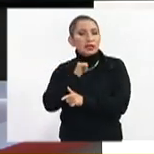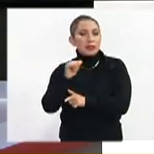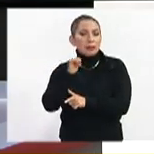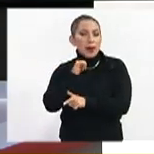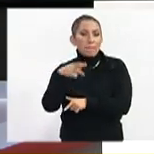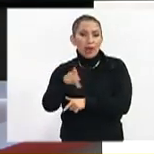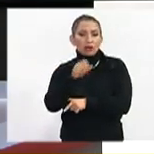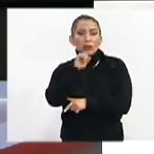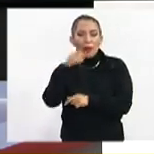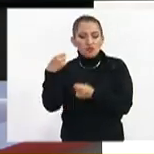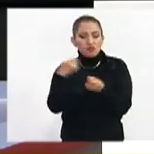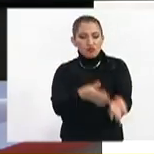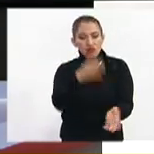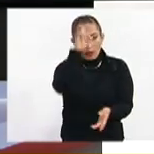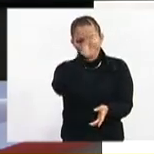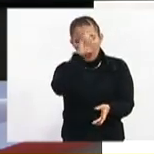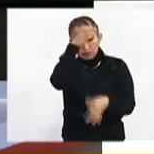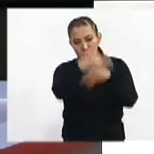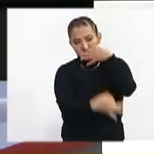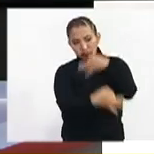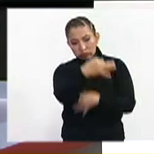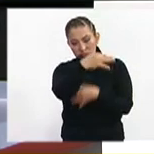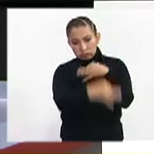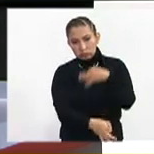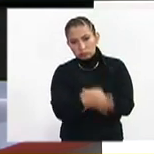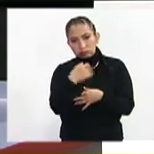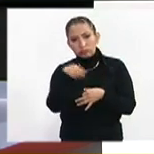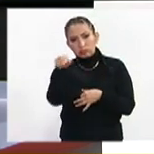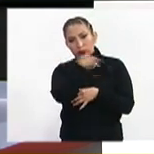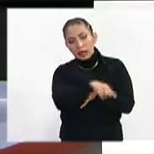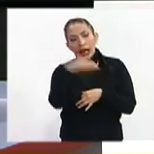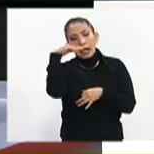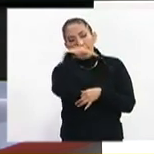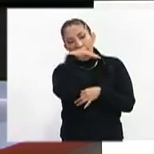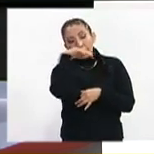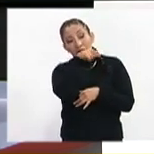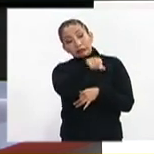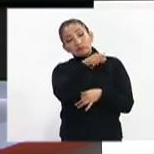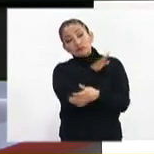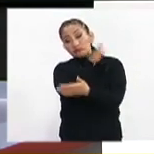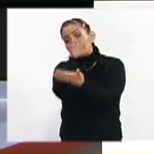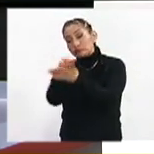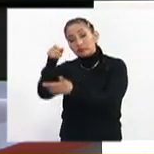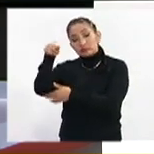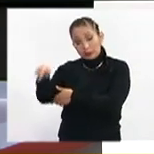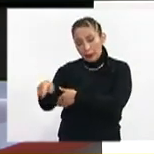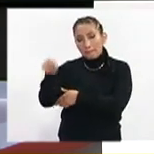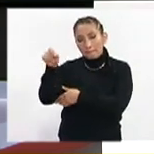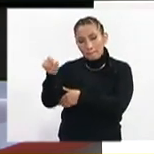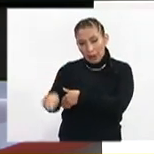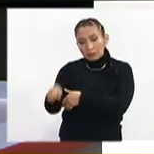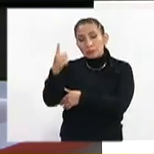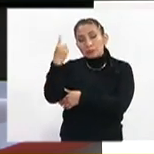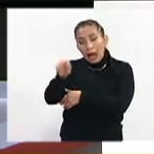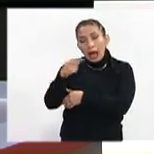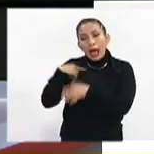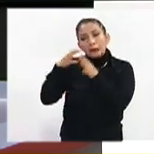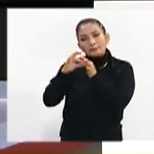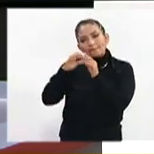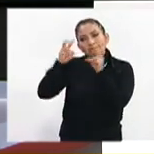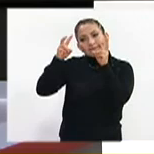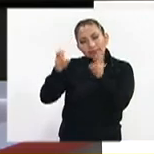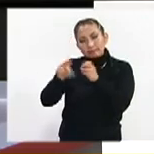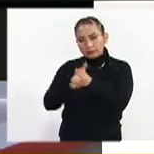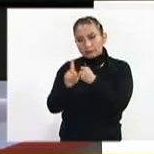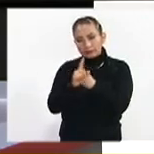pero también brinda asesoría jurídica. La asesoría jurídica gratuita a quienes se acerquen precisamente para plantear